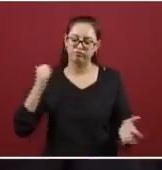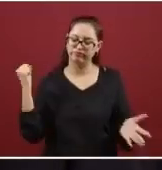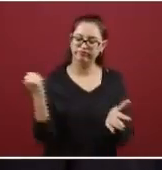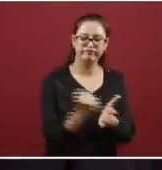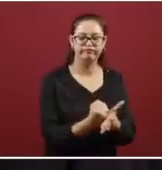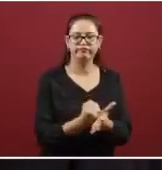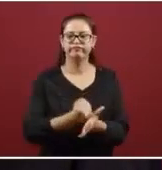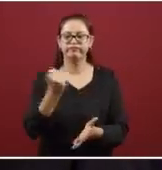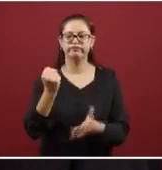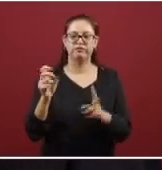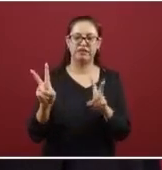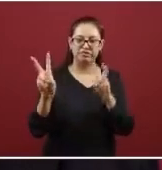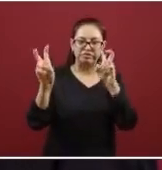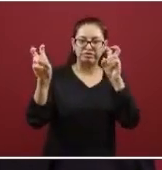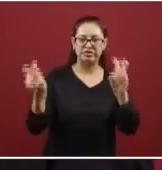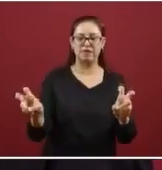de la reforma